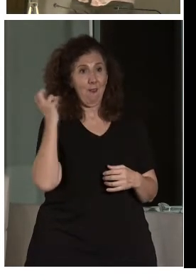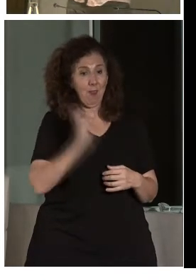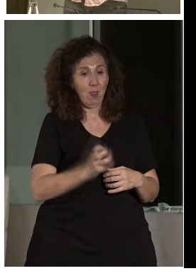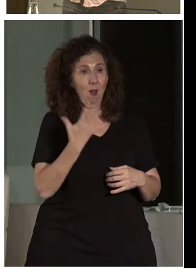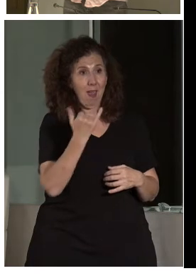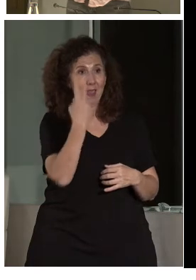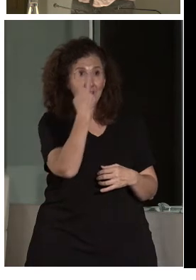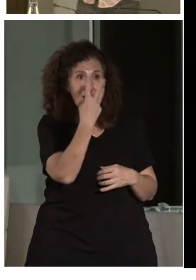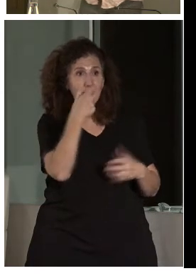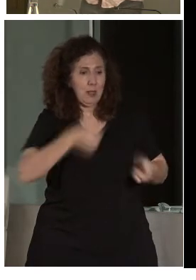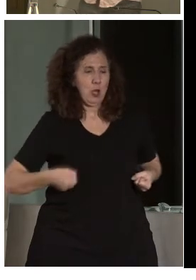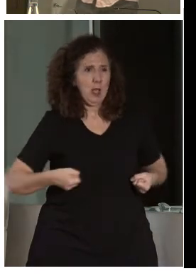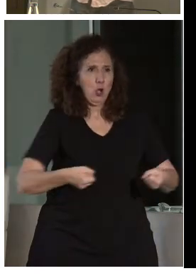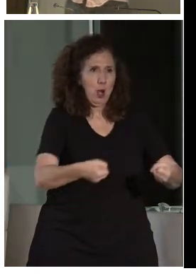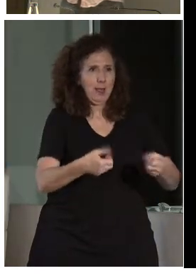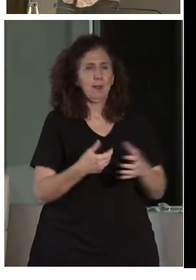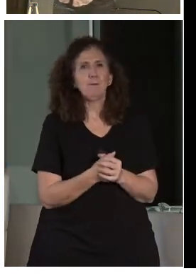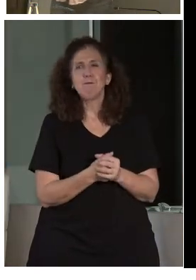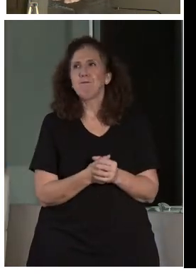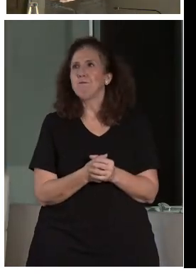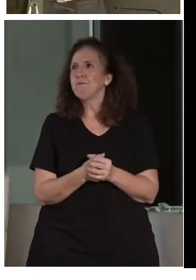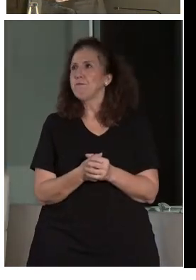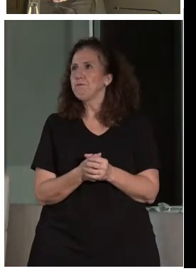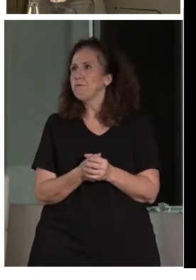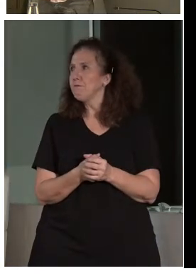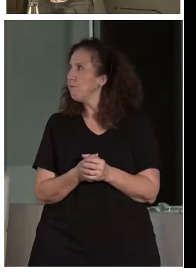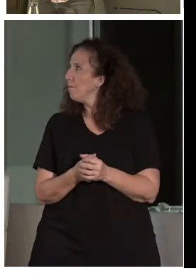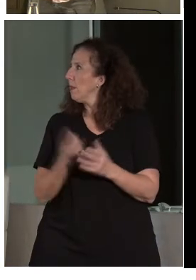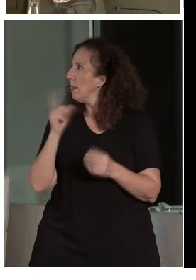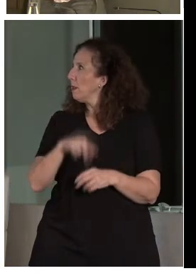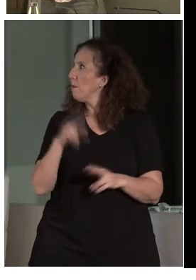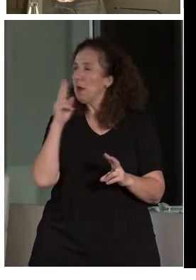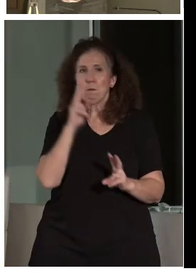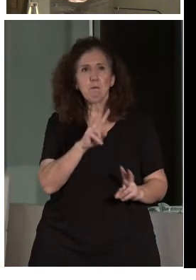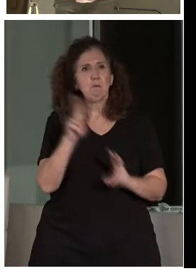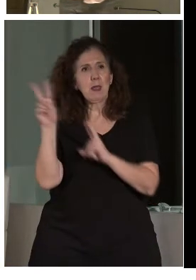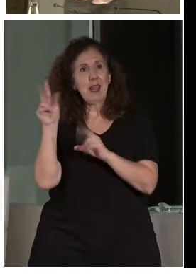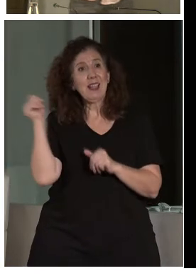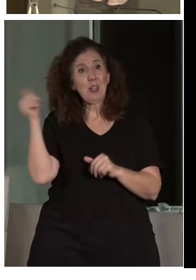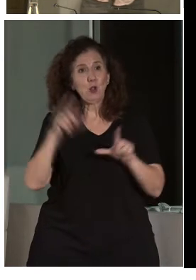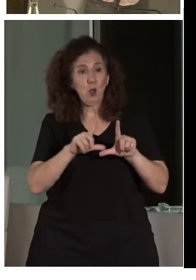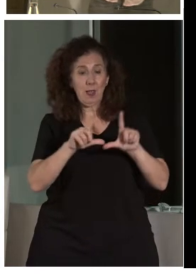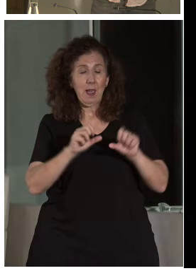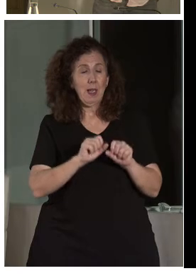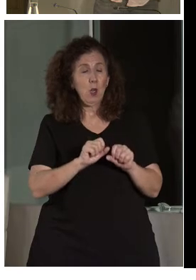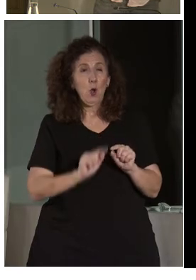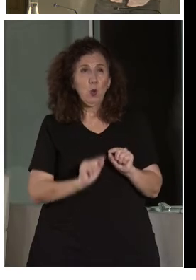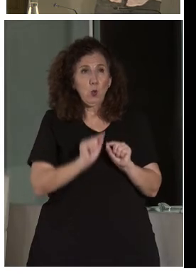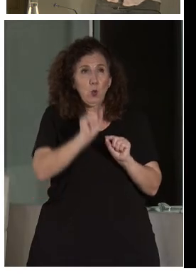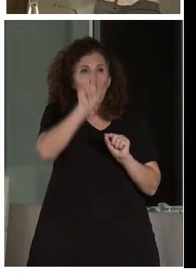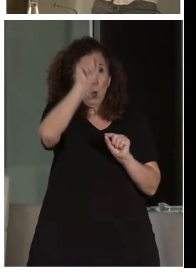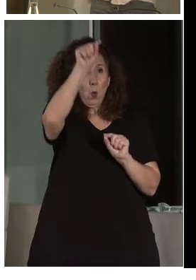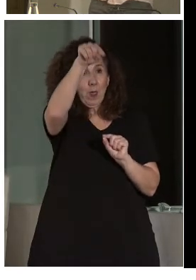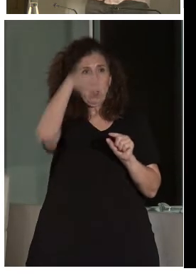encuentro en la isla, ¿ok? Fijaros, esto fue subiendo al alto de Garajonay, que es el punto más alto de la